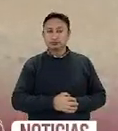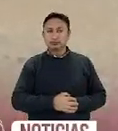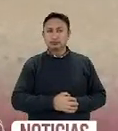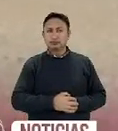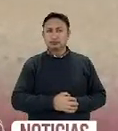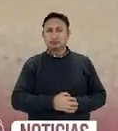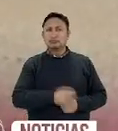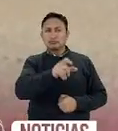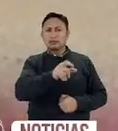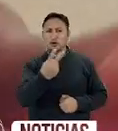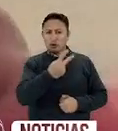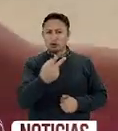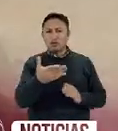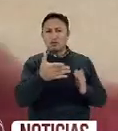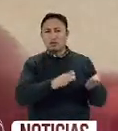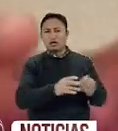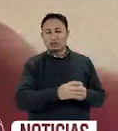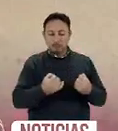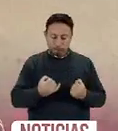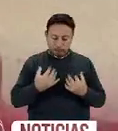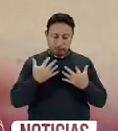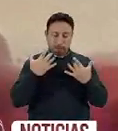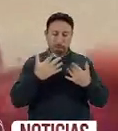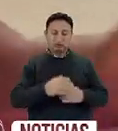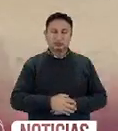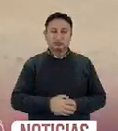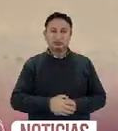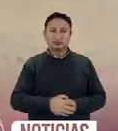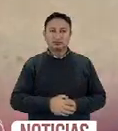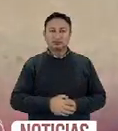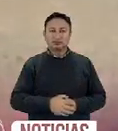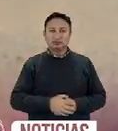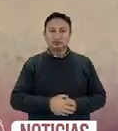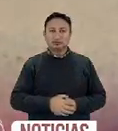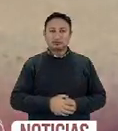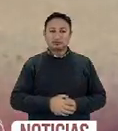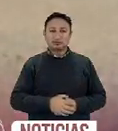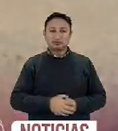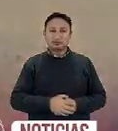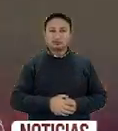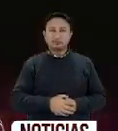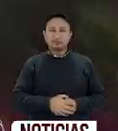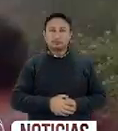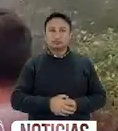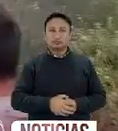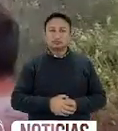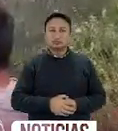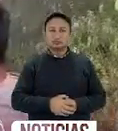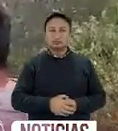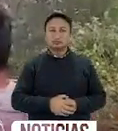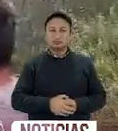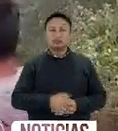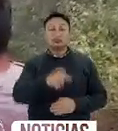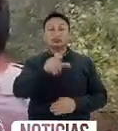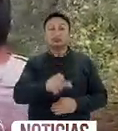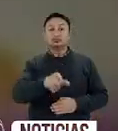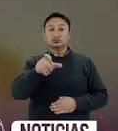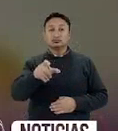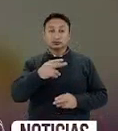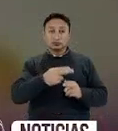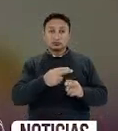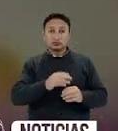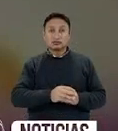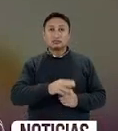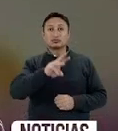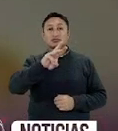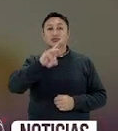que estaban quemados, estuvimos tirando un poco de tierra ahí para apagar, para que llegó el cuerpo bombero. Los fallecidos fueron identificados como